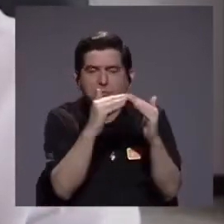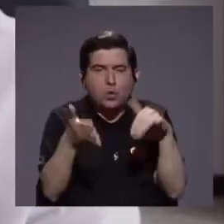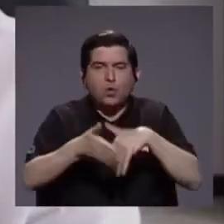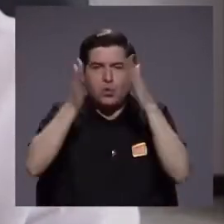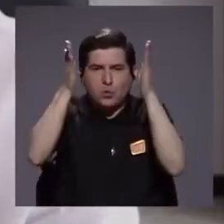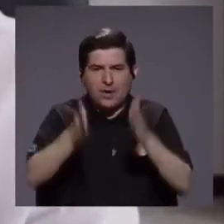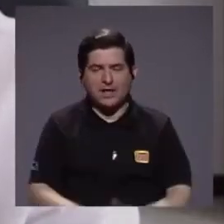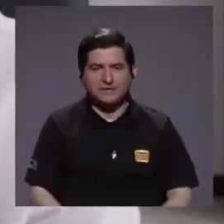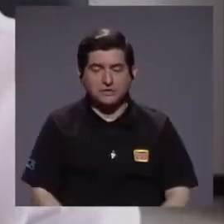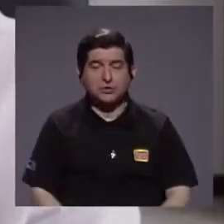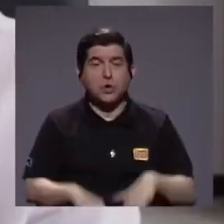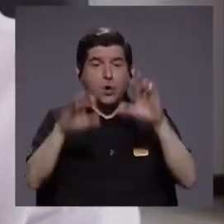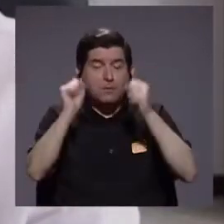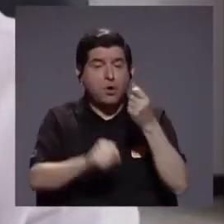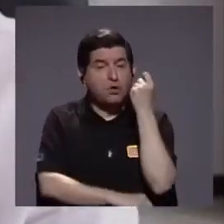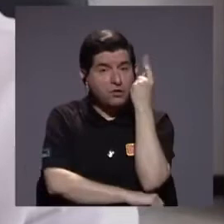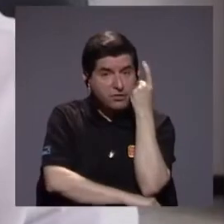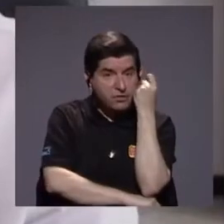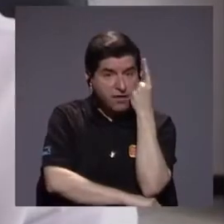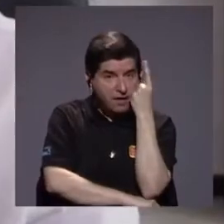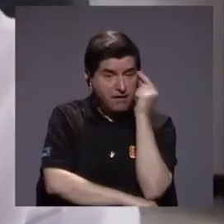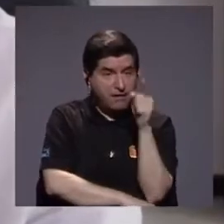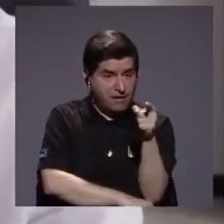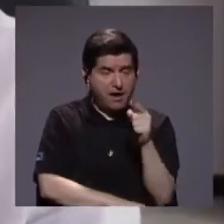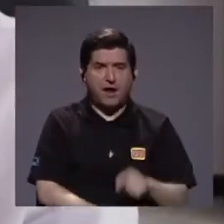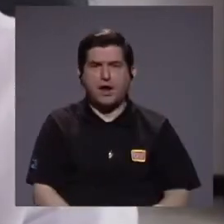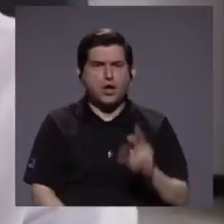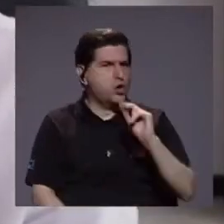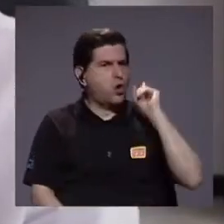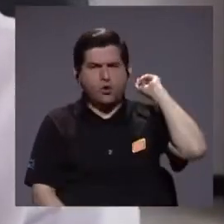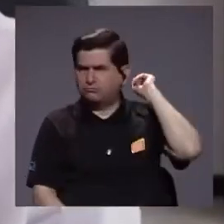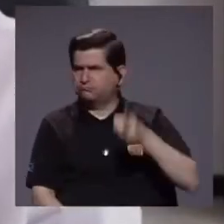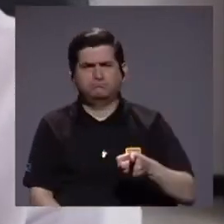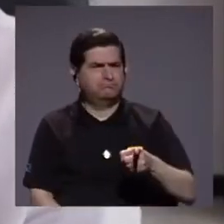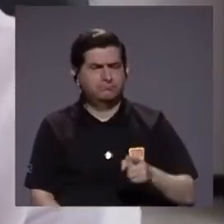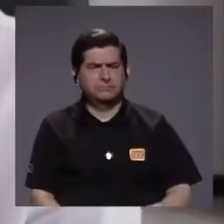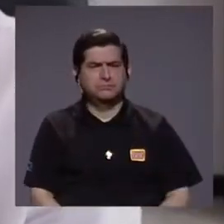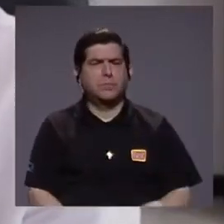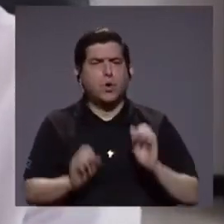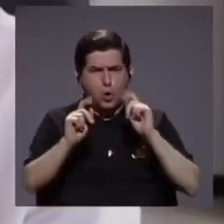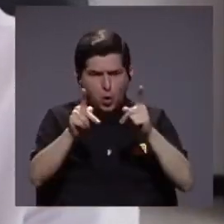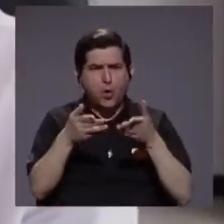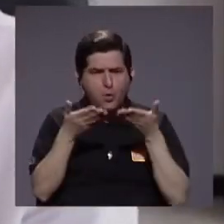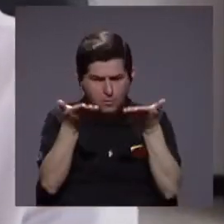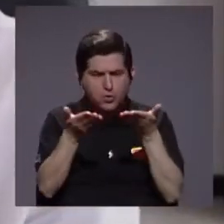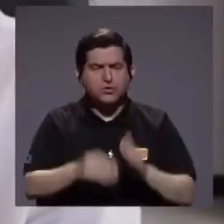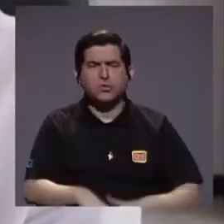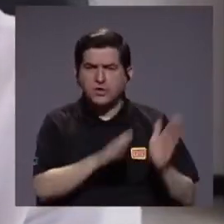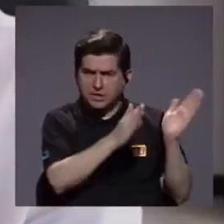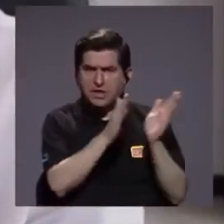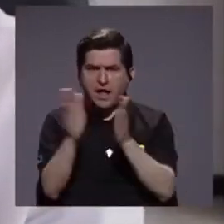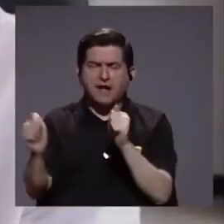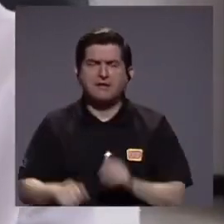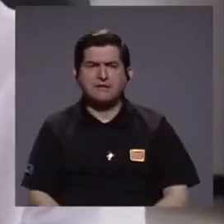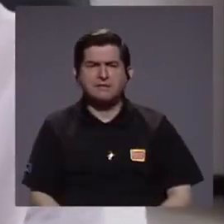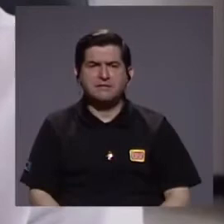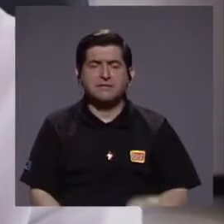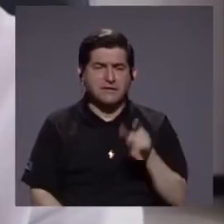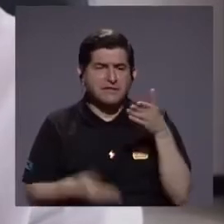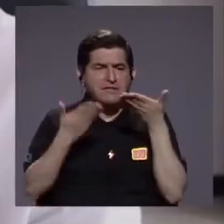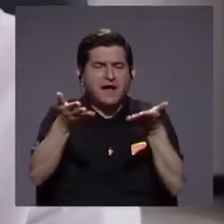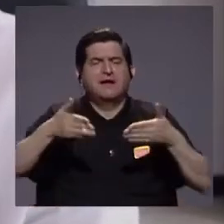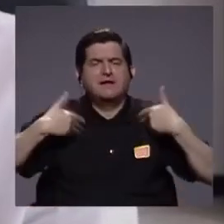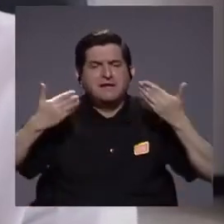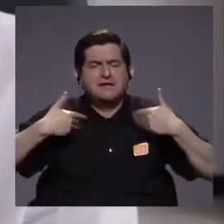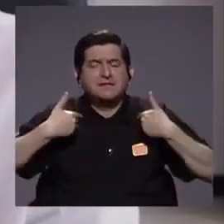estudiantil, que sea capaz de entender, de comprender y no de imponer, que les dé apertura, que les dé espacios de formación, que les dé alegría,